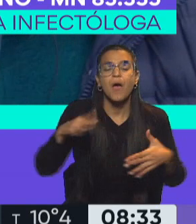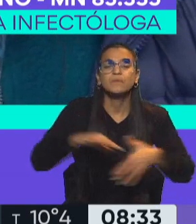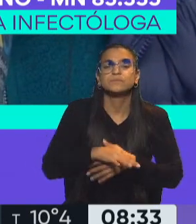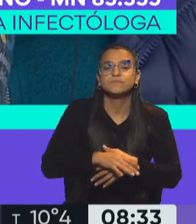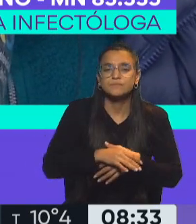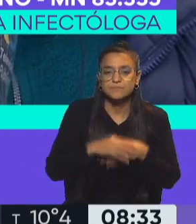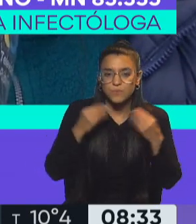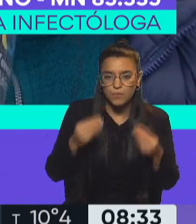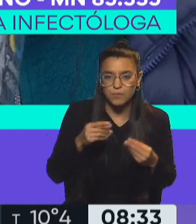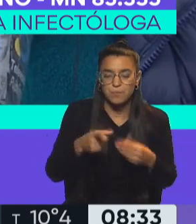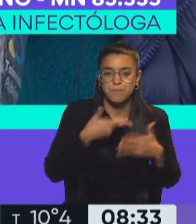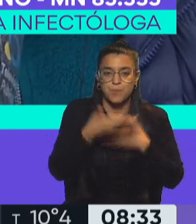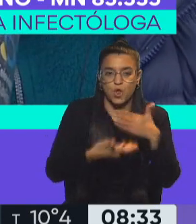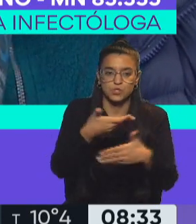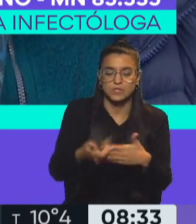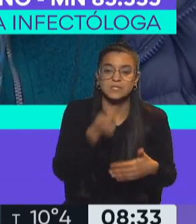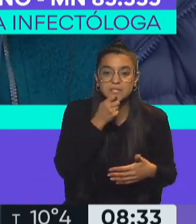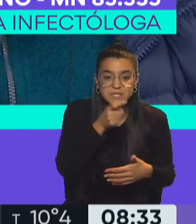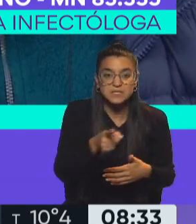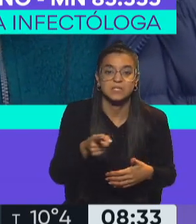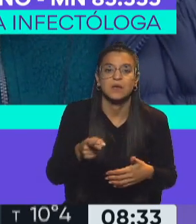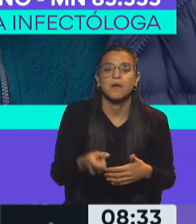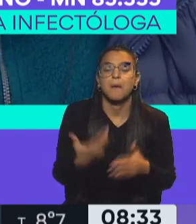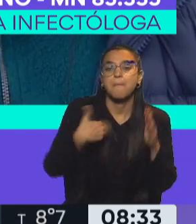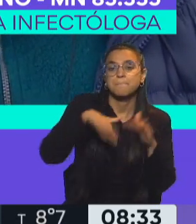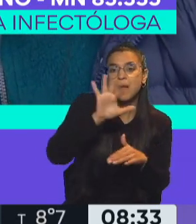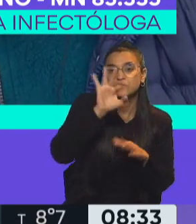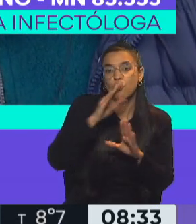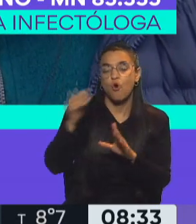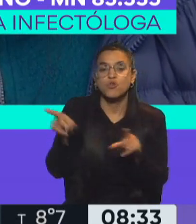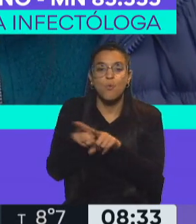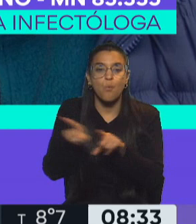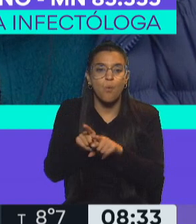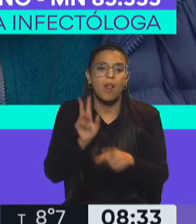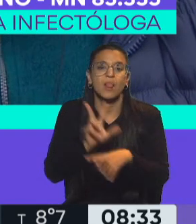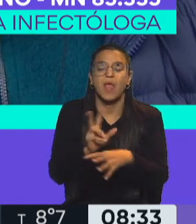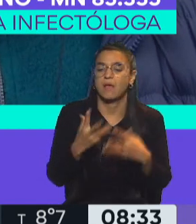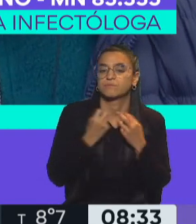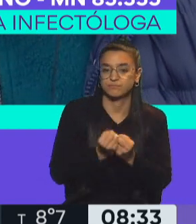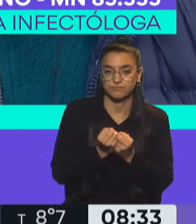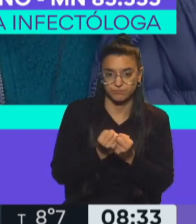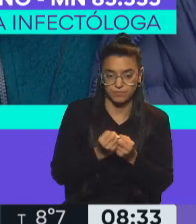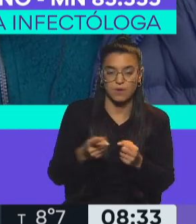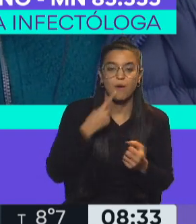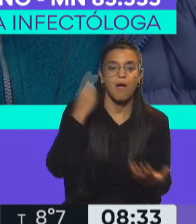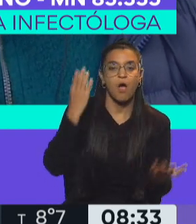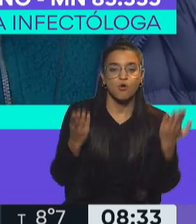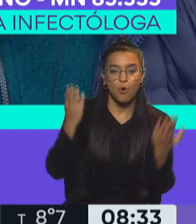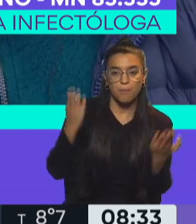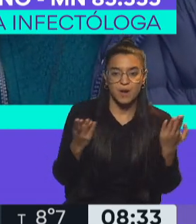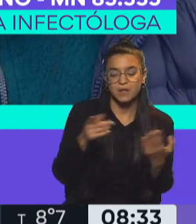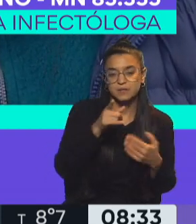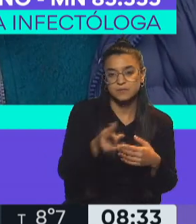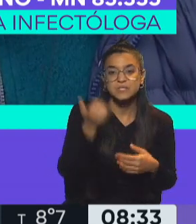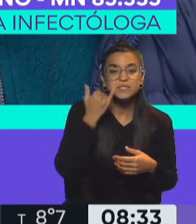efectividad de estos procesos, o sea, si rinden más o igual en la cobertura que te dan. O sea, vas a comparar, que